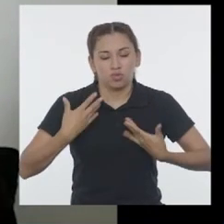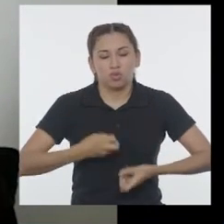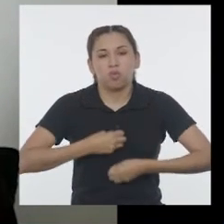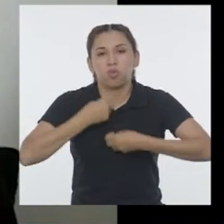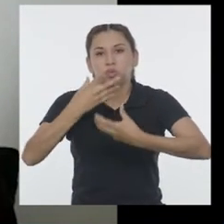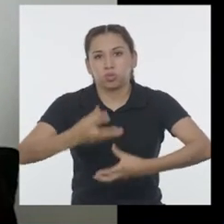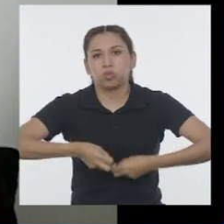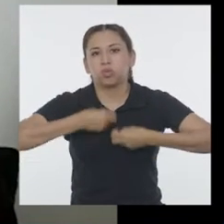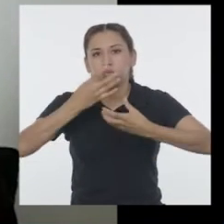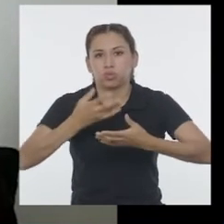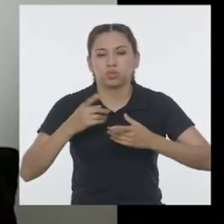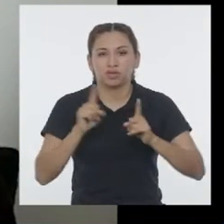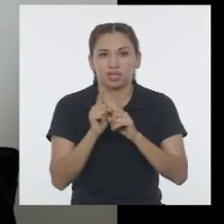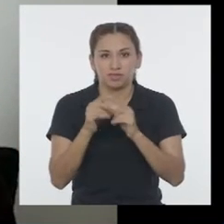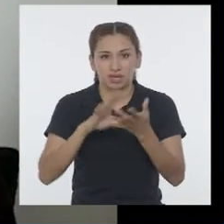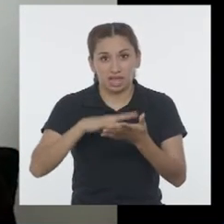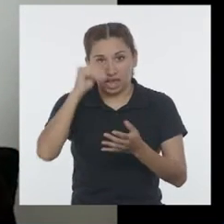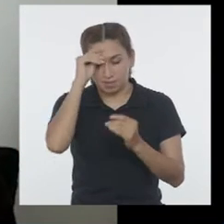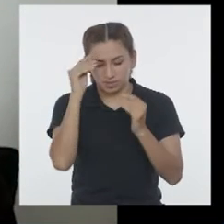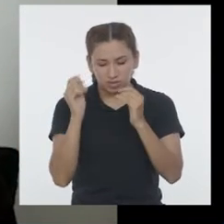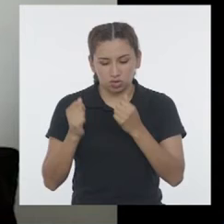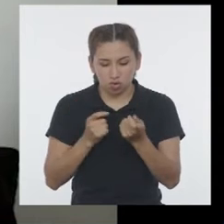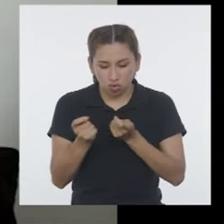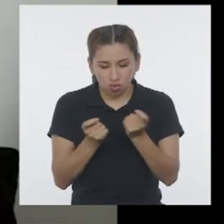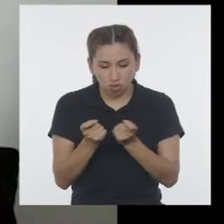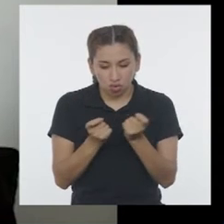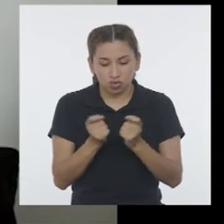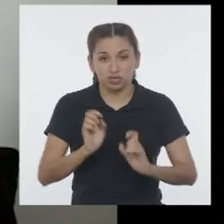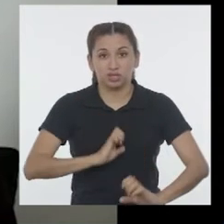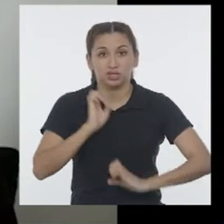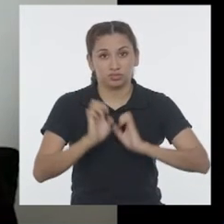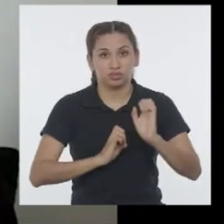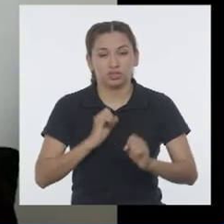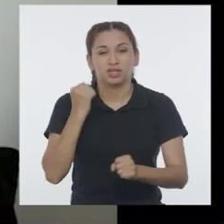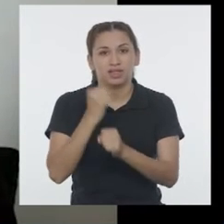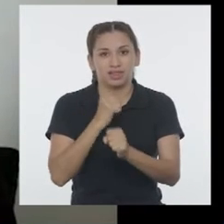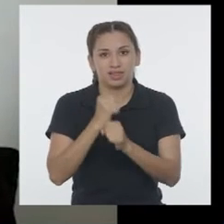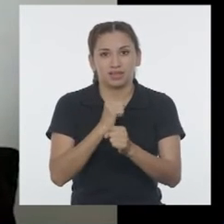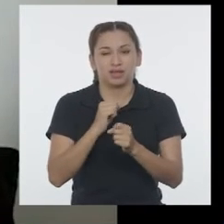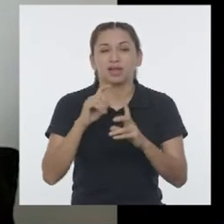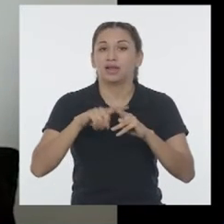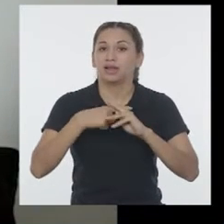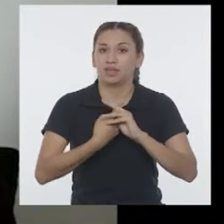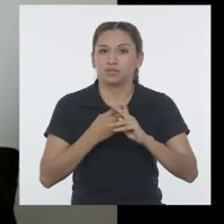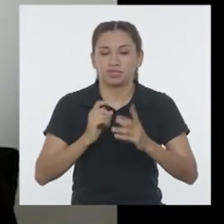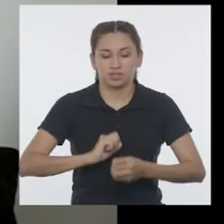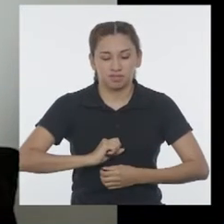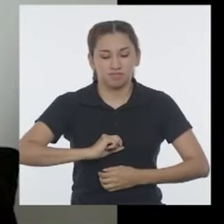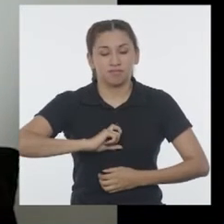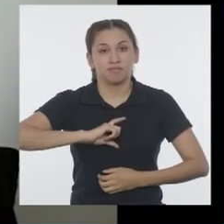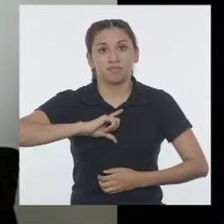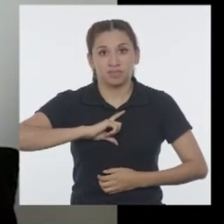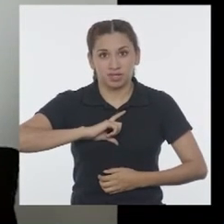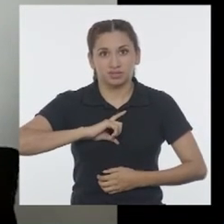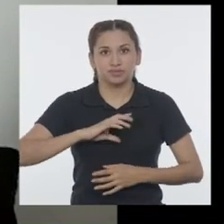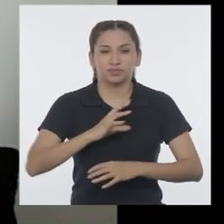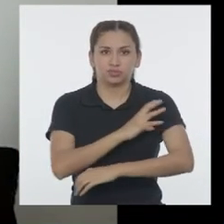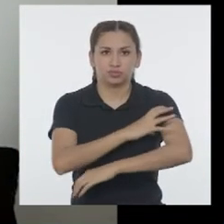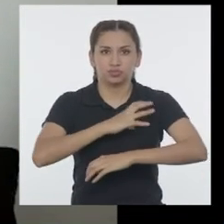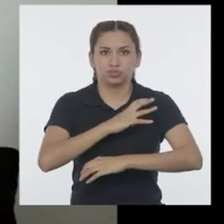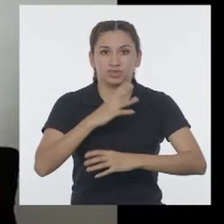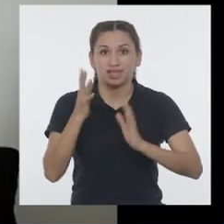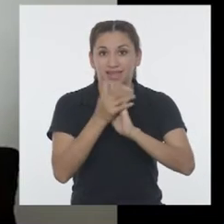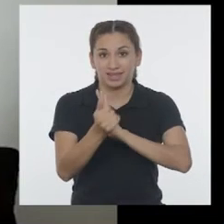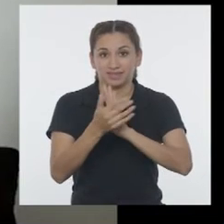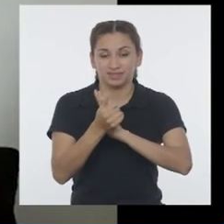desahogo, aprender a canalizar y contener nuestras emociones, trabajar para mejorar o recuperar nuestra autoestima,